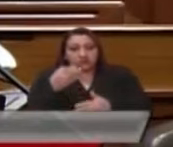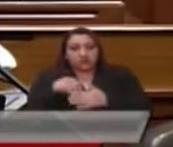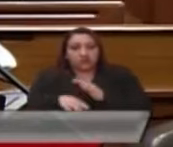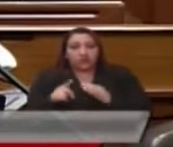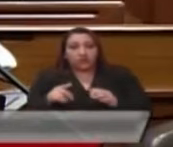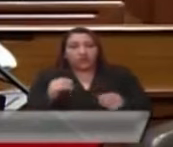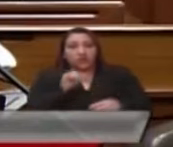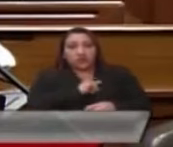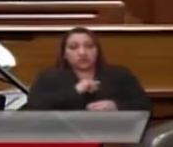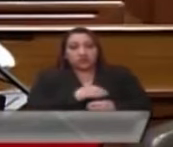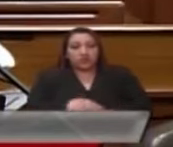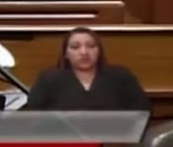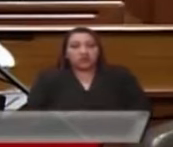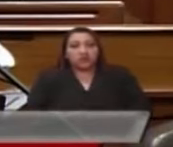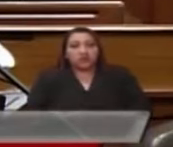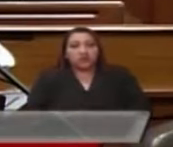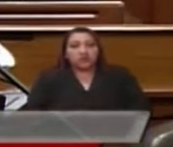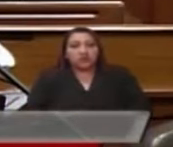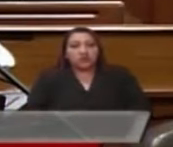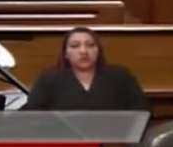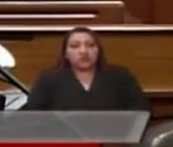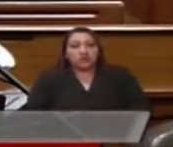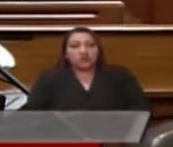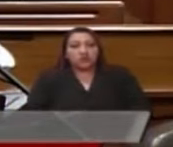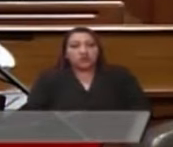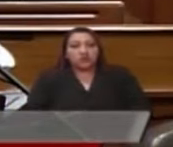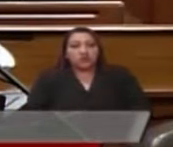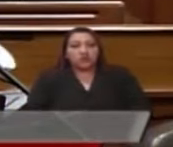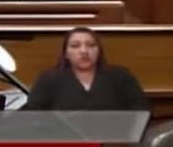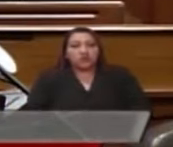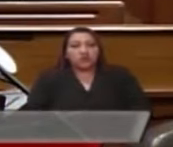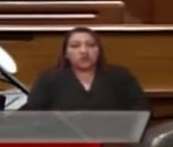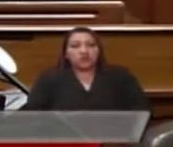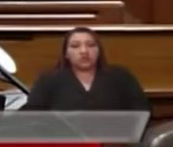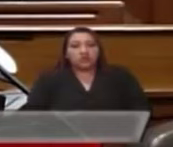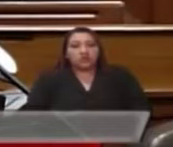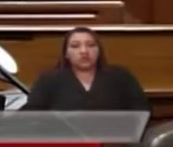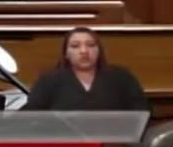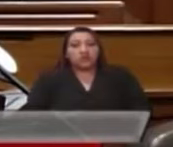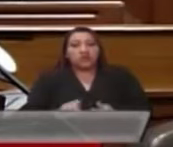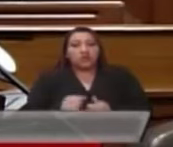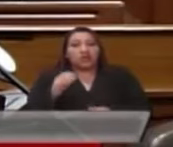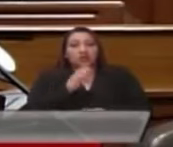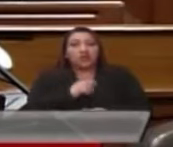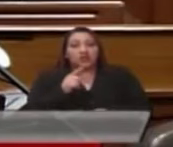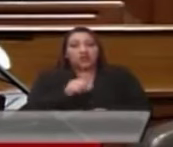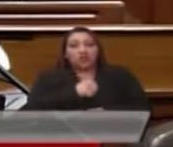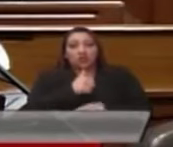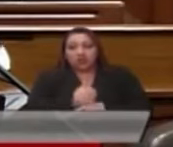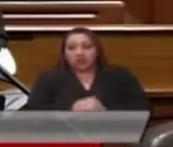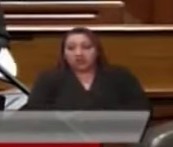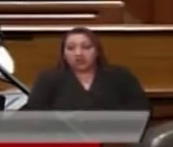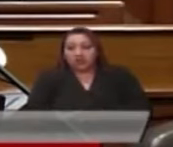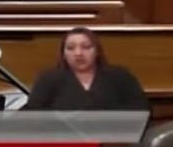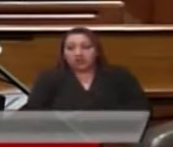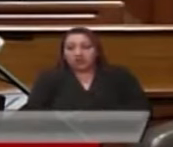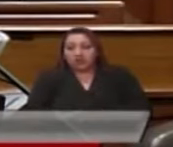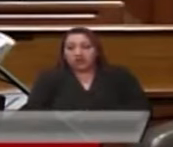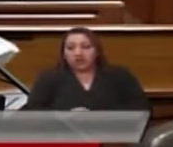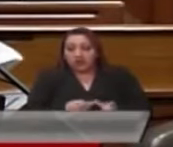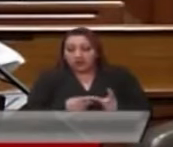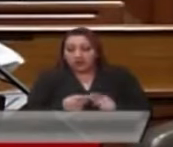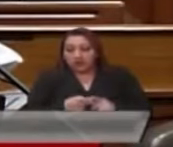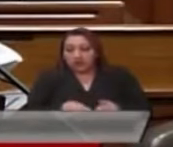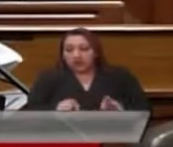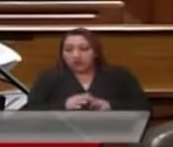interior de sus instituciones. Complementar esta capacitación con la concientización de las autoridades. En similar